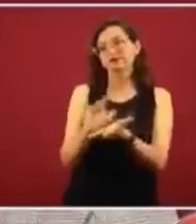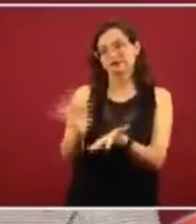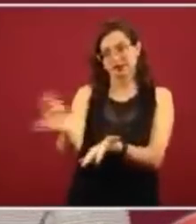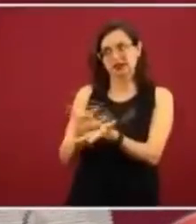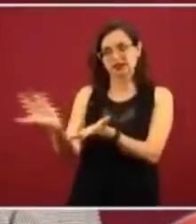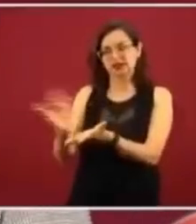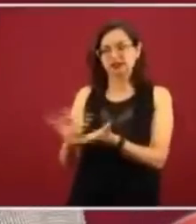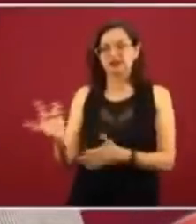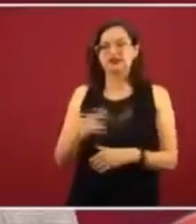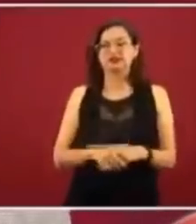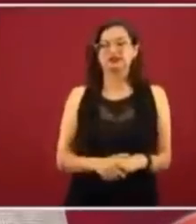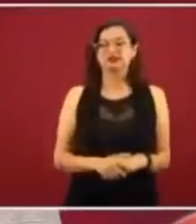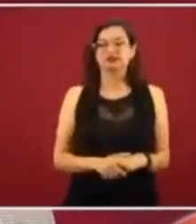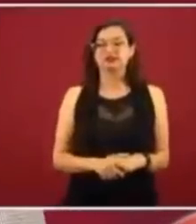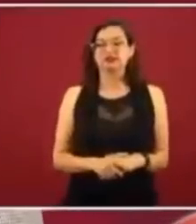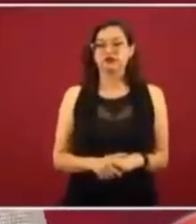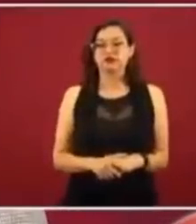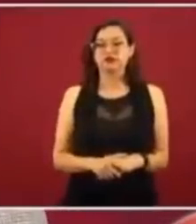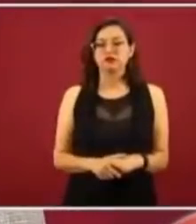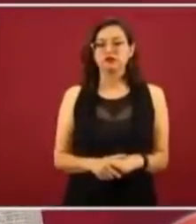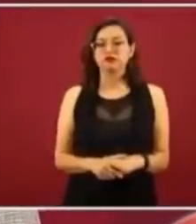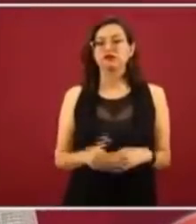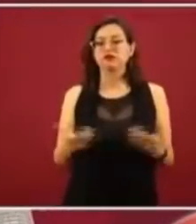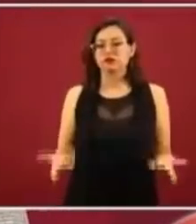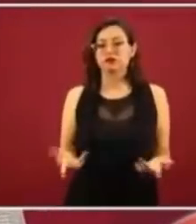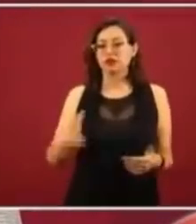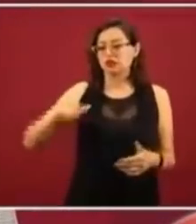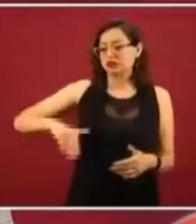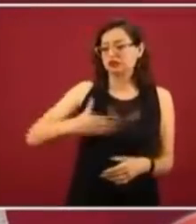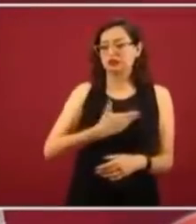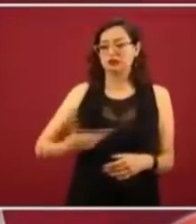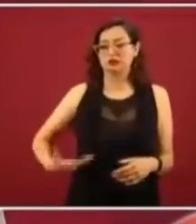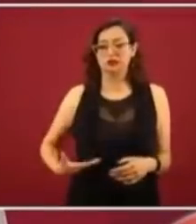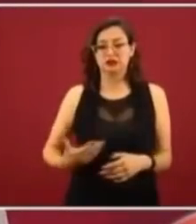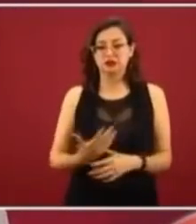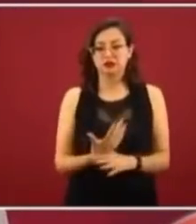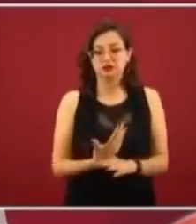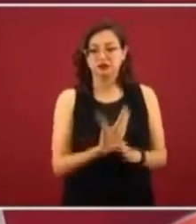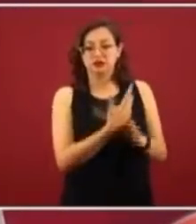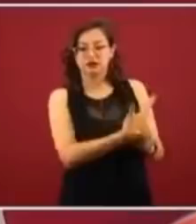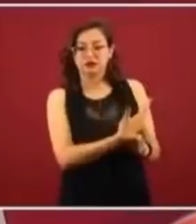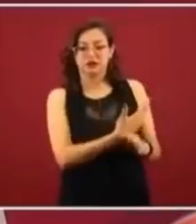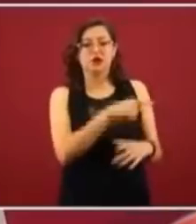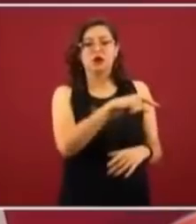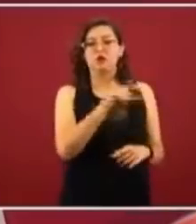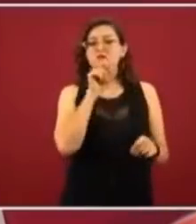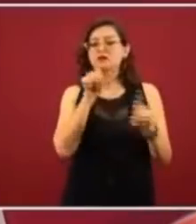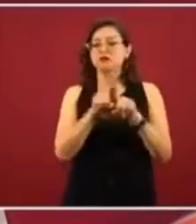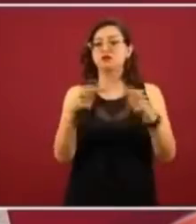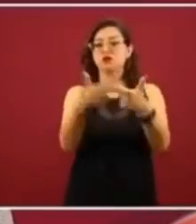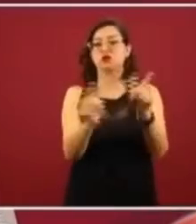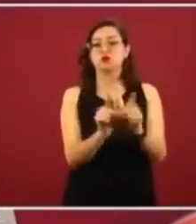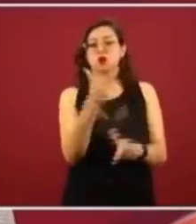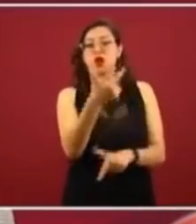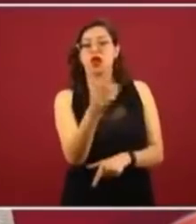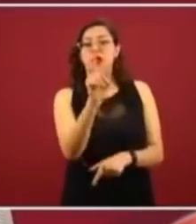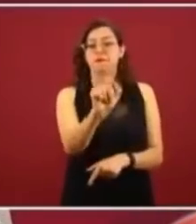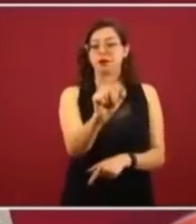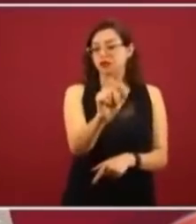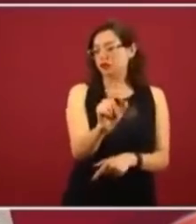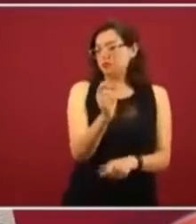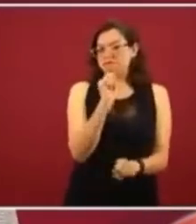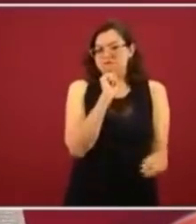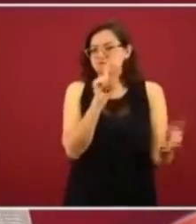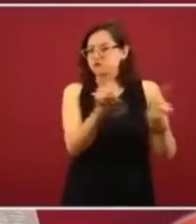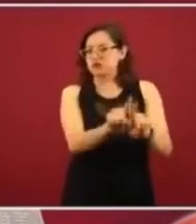comenta aquí públicamente, es exactamente como él mismo lo refirió, lo que le dijo a los líderes del grupo G20 hace unos